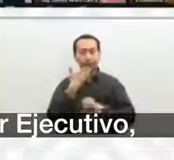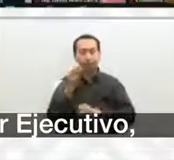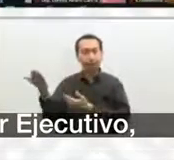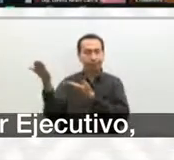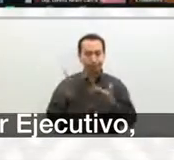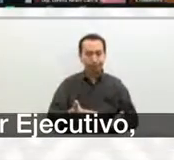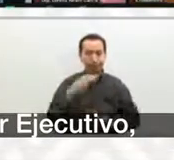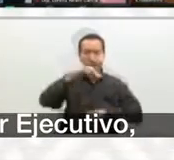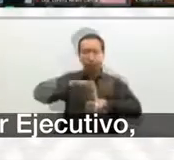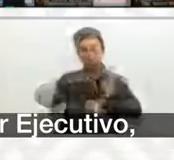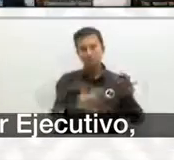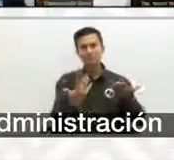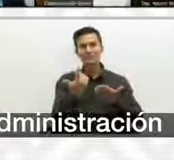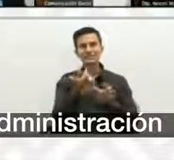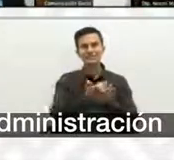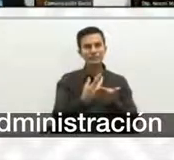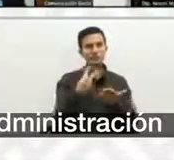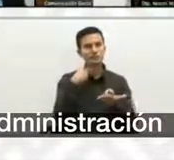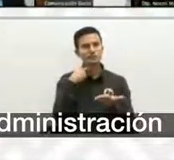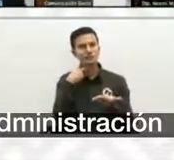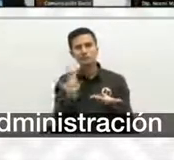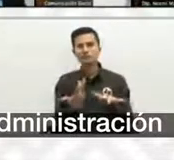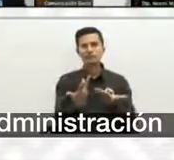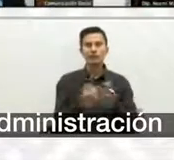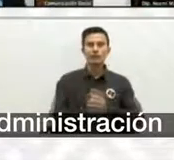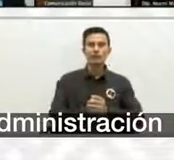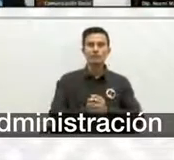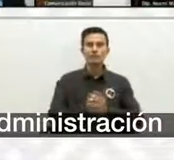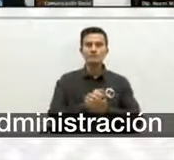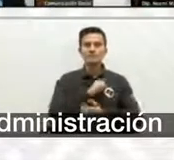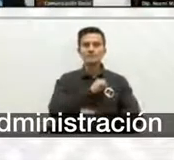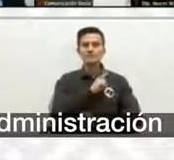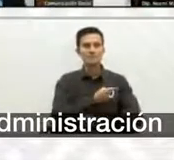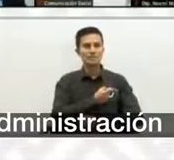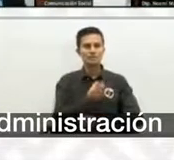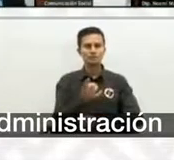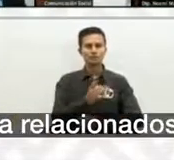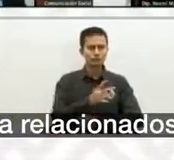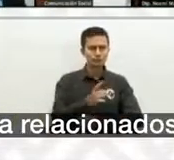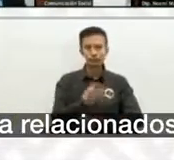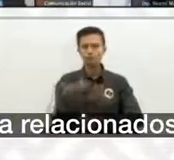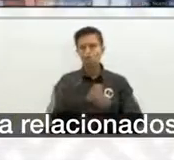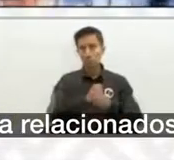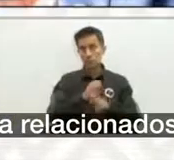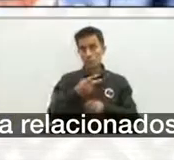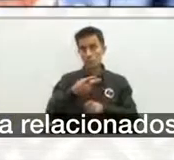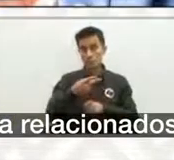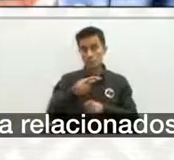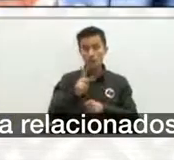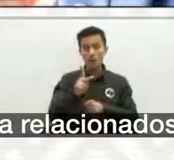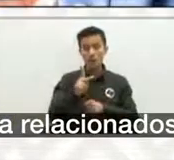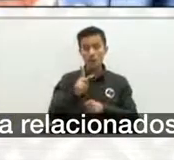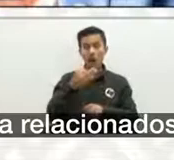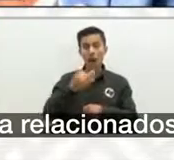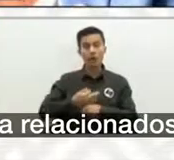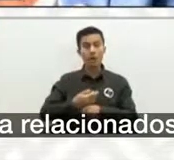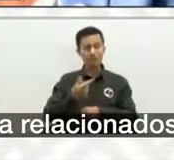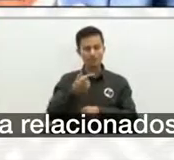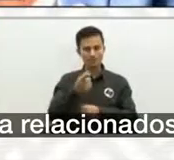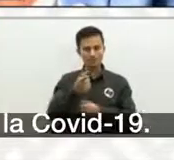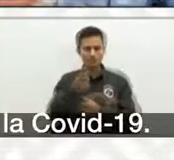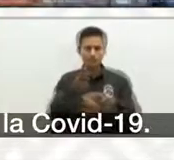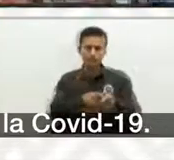con dependencias del Poder Ejecutivo para el análisis del estado que guarda la administración pública estatal y los temas de su